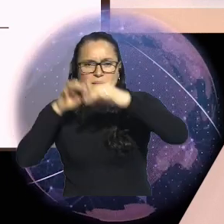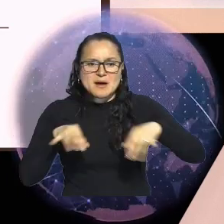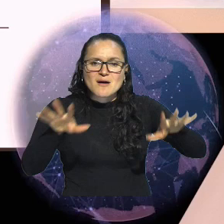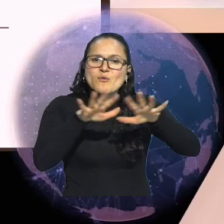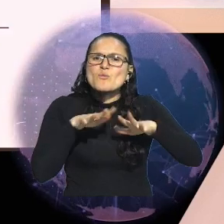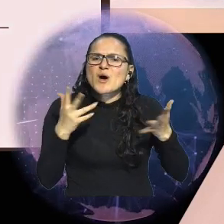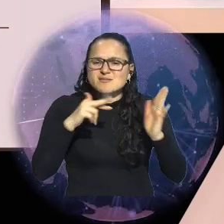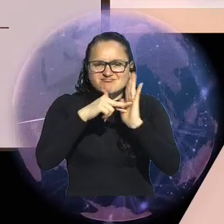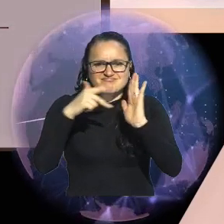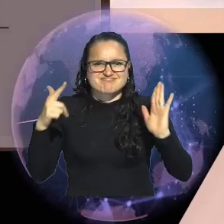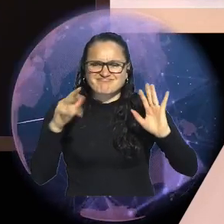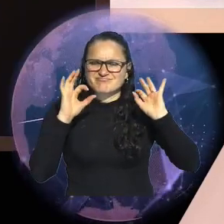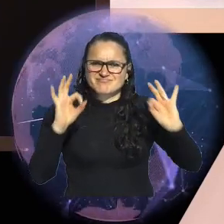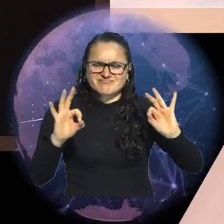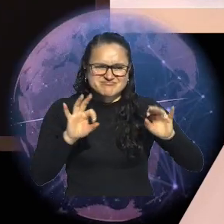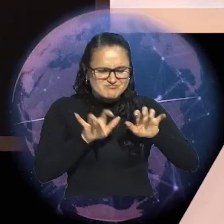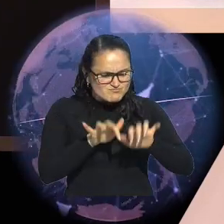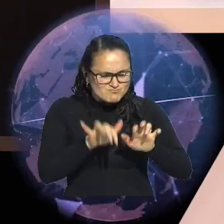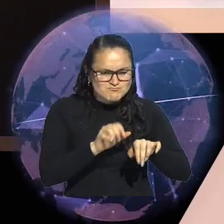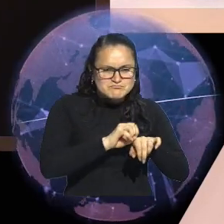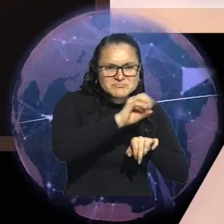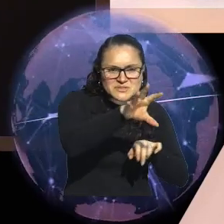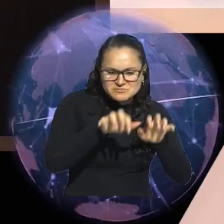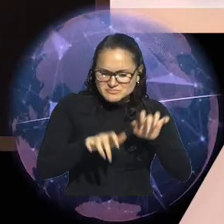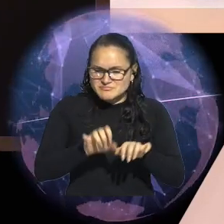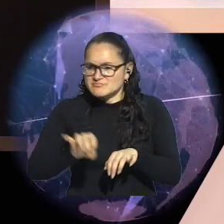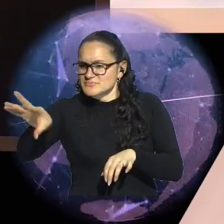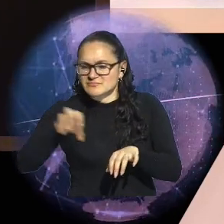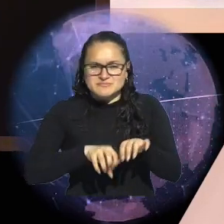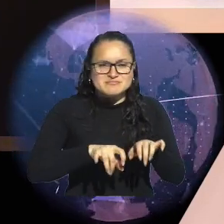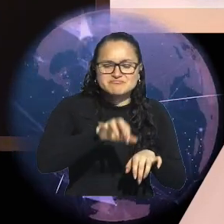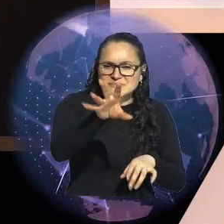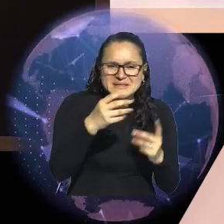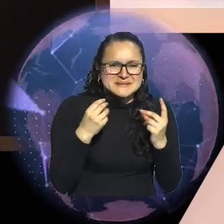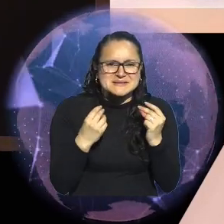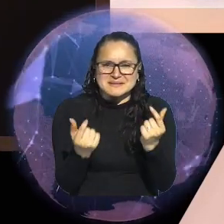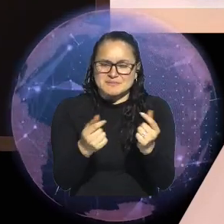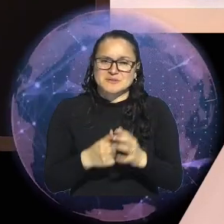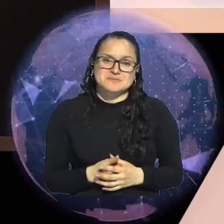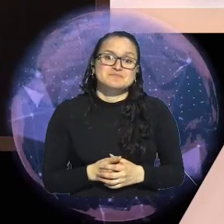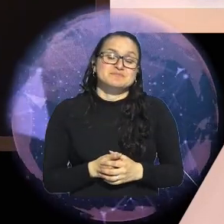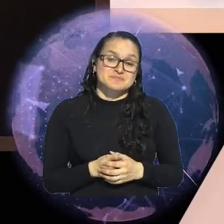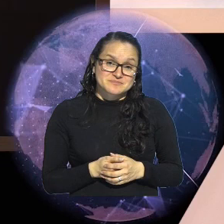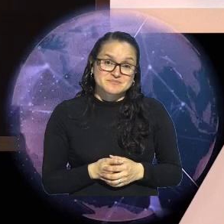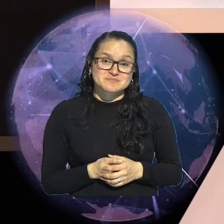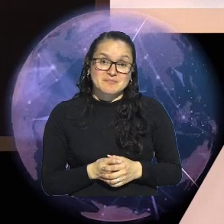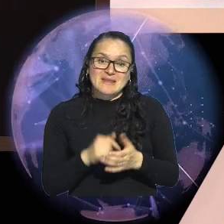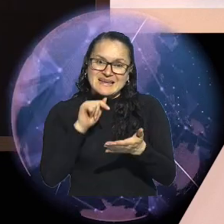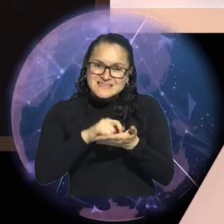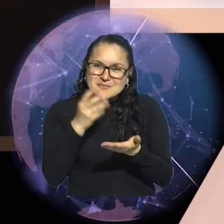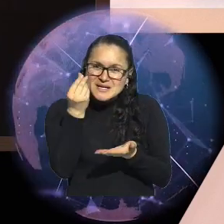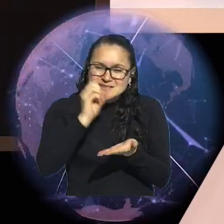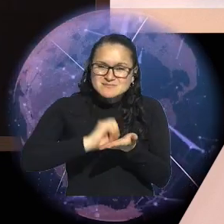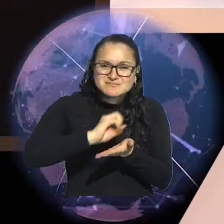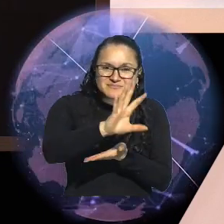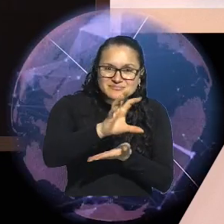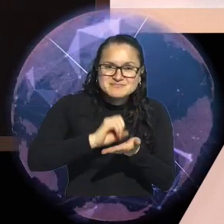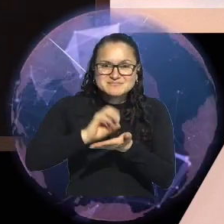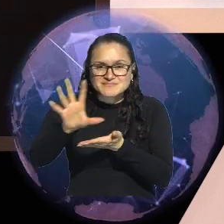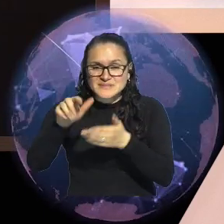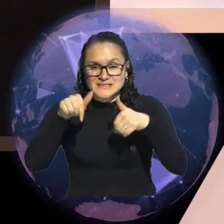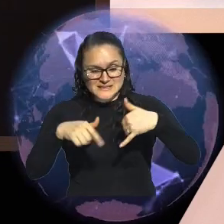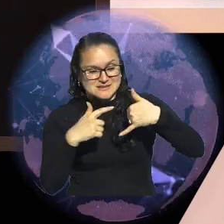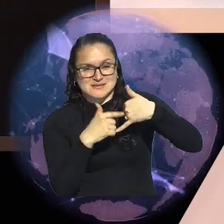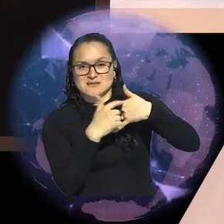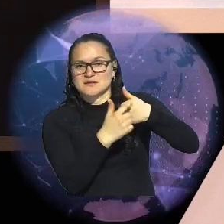que le permite la realización de múltiples transacciones en concreto el servicio de giros postales nacionales muestra